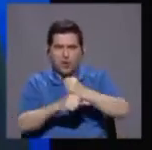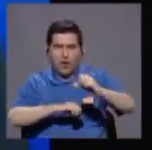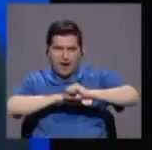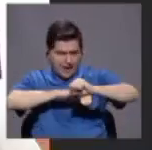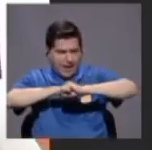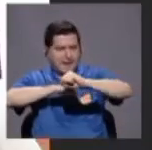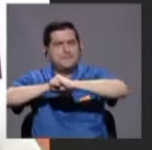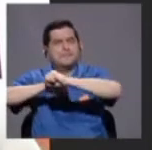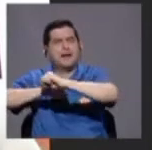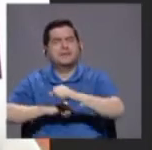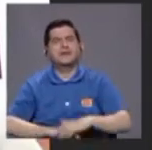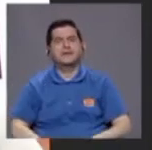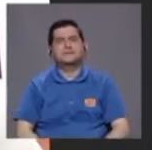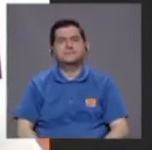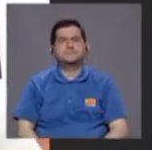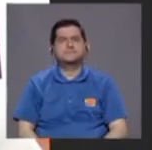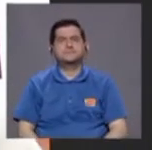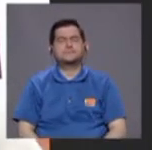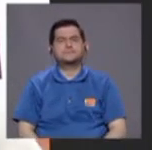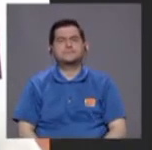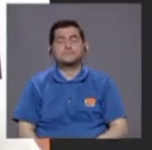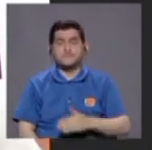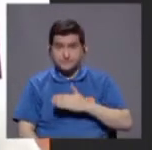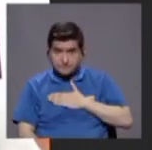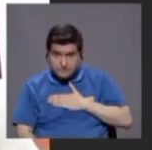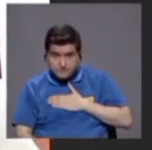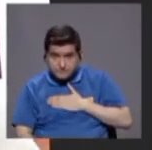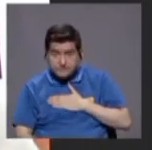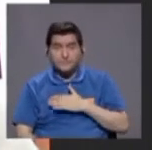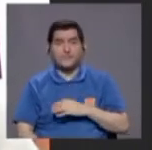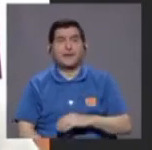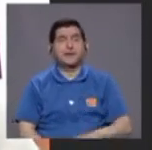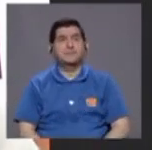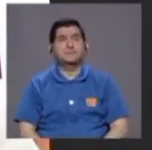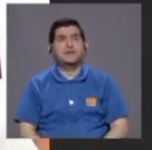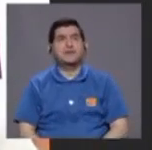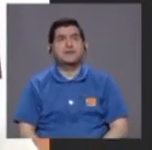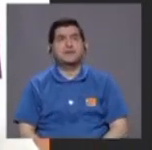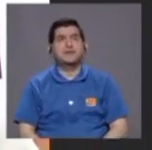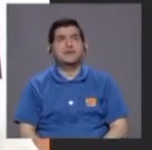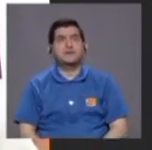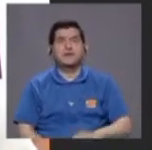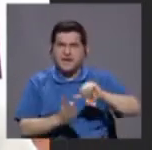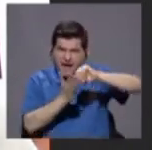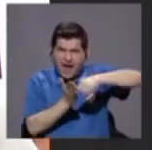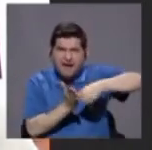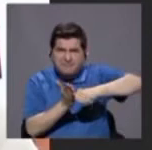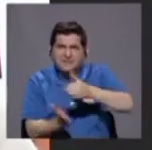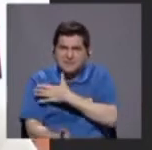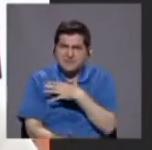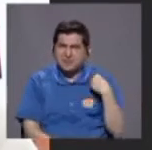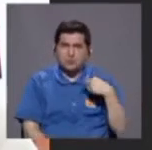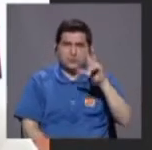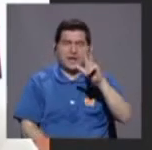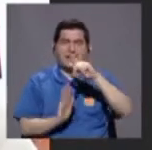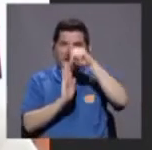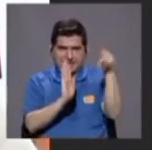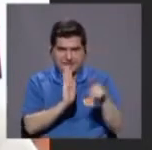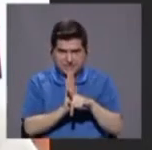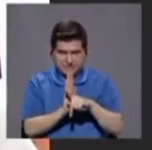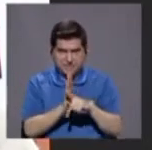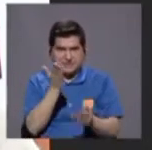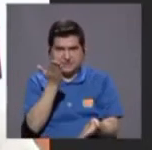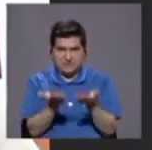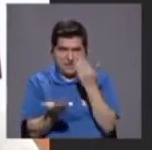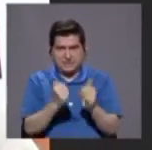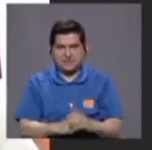Por favor, Eh, Santiago. a, a mí yo quisiera hacer énfasis en tres principios que seguía Luis